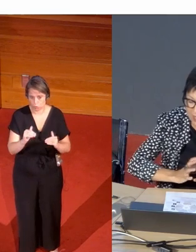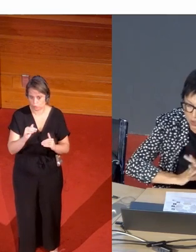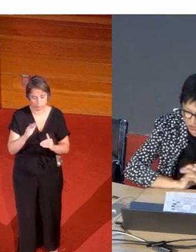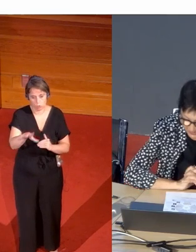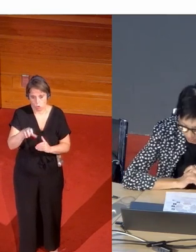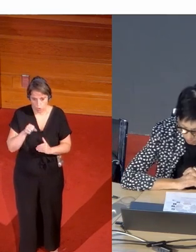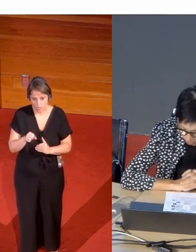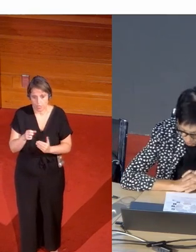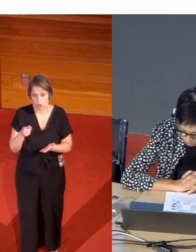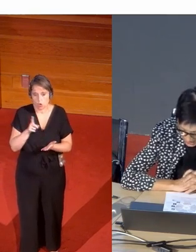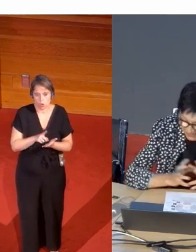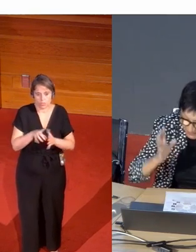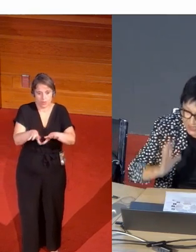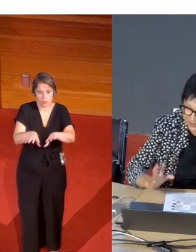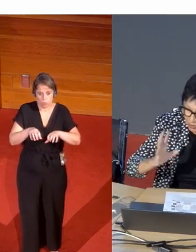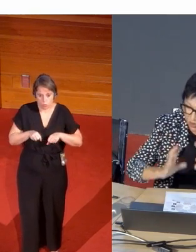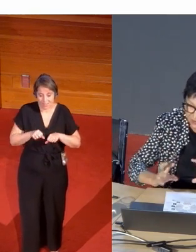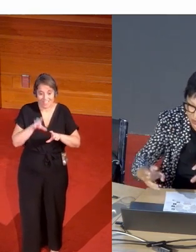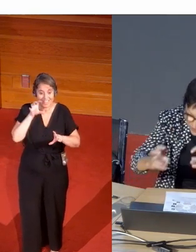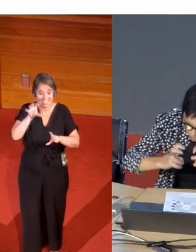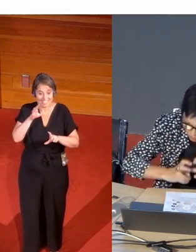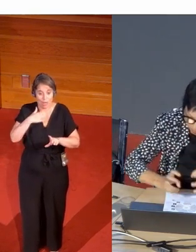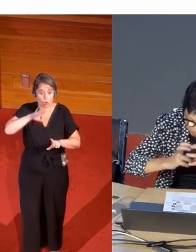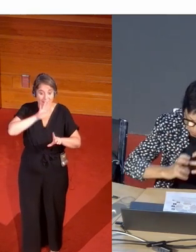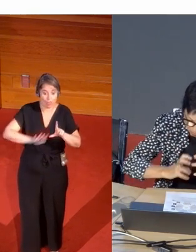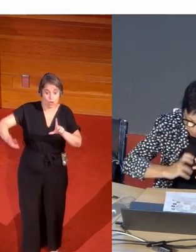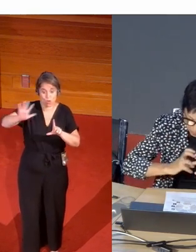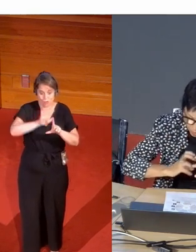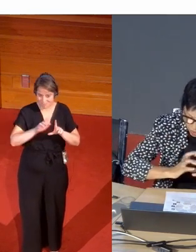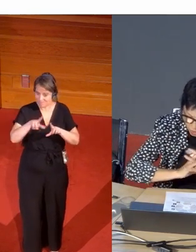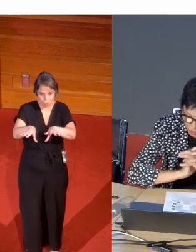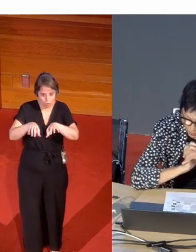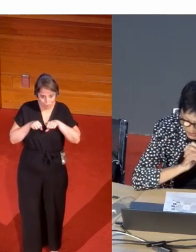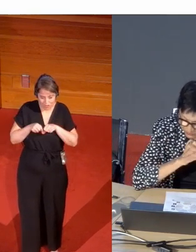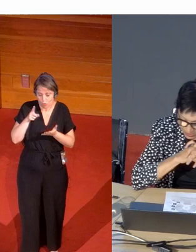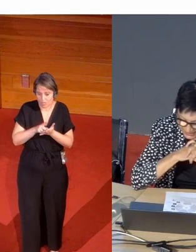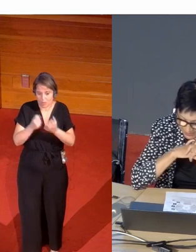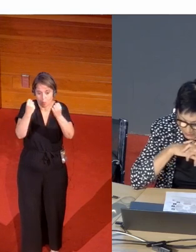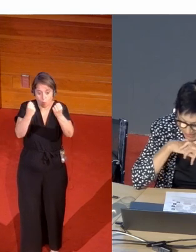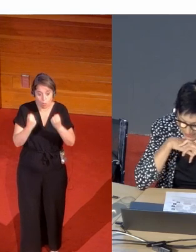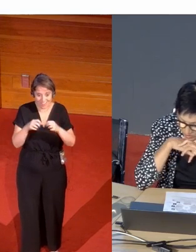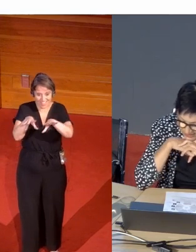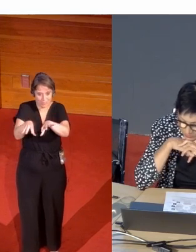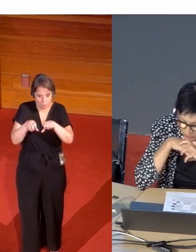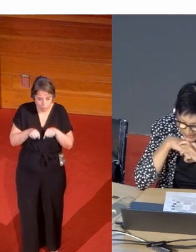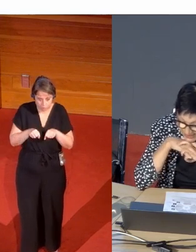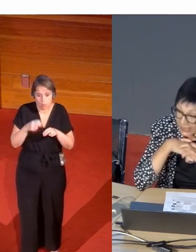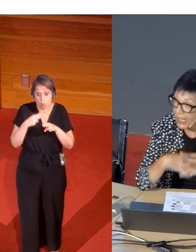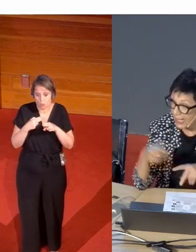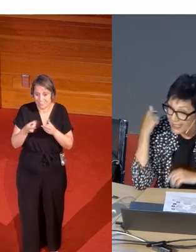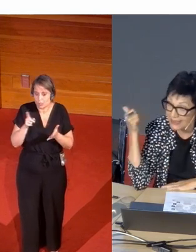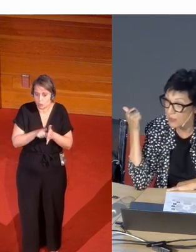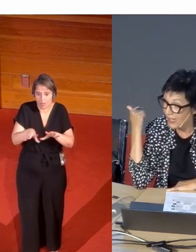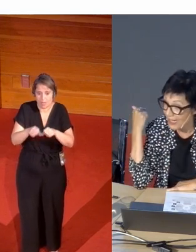a a los Estados la idea del estado o nación y que los los los poderes fundamentales en política vuelvan